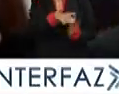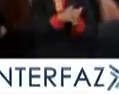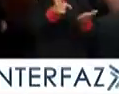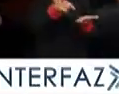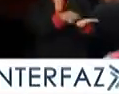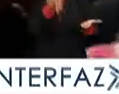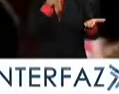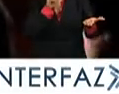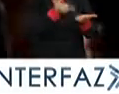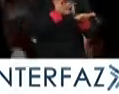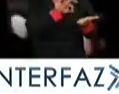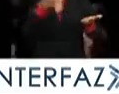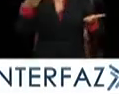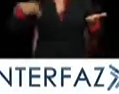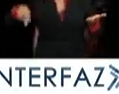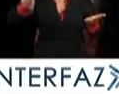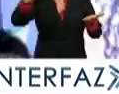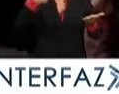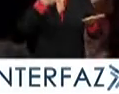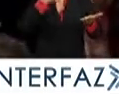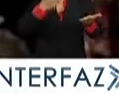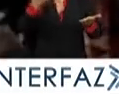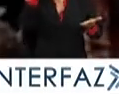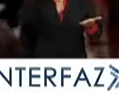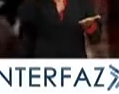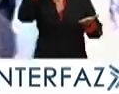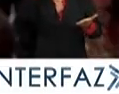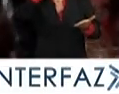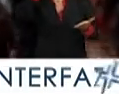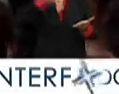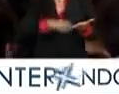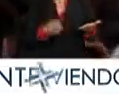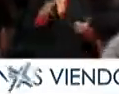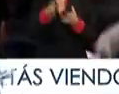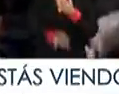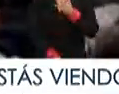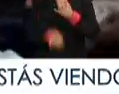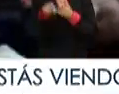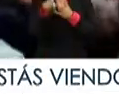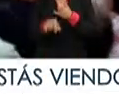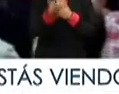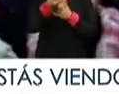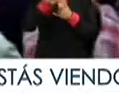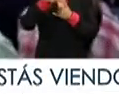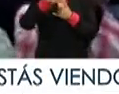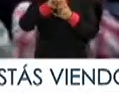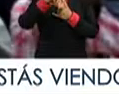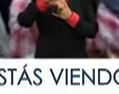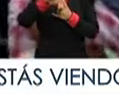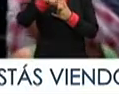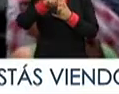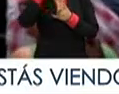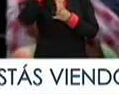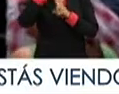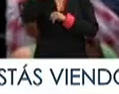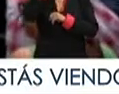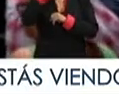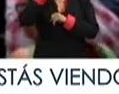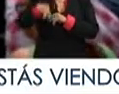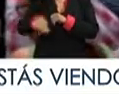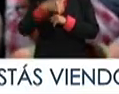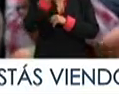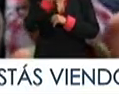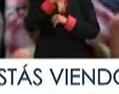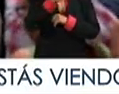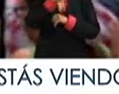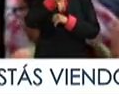una prueba de lo que puede lograrse cuando hay una buena política cultural. Finalmente, Iván Márquez, director municipal de Cultura, dijo